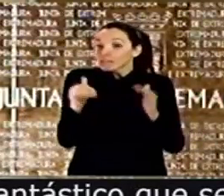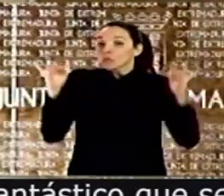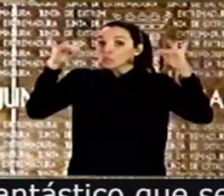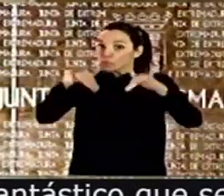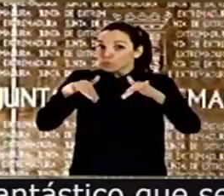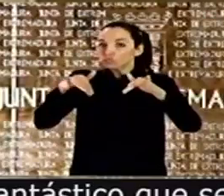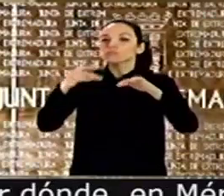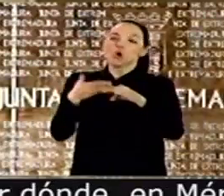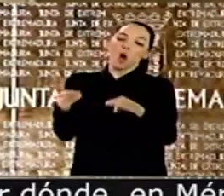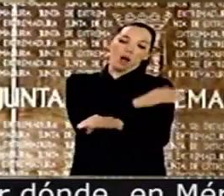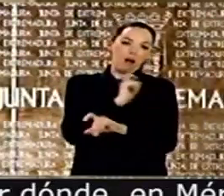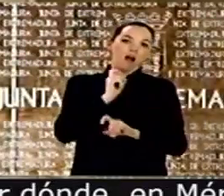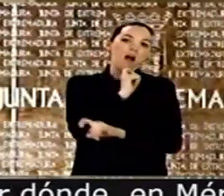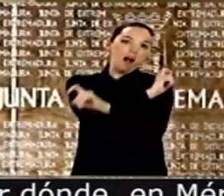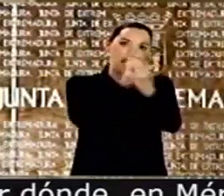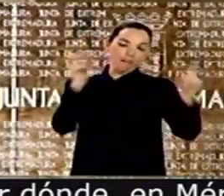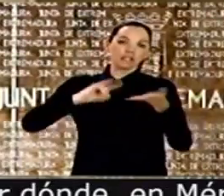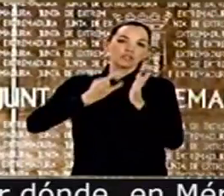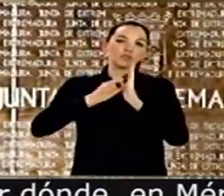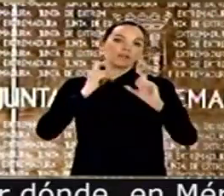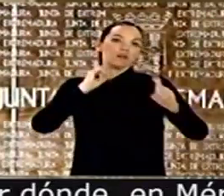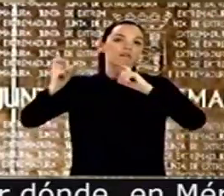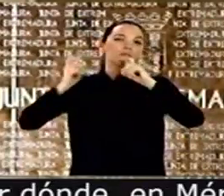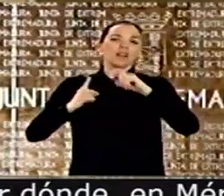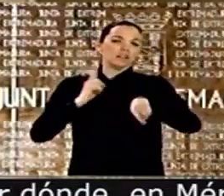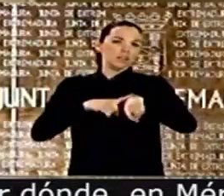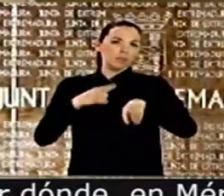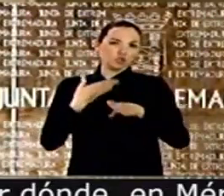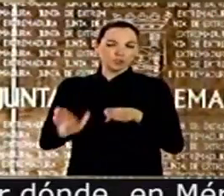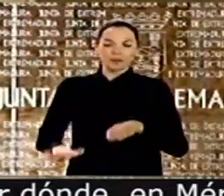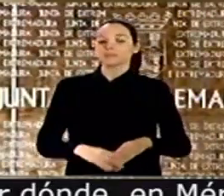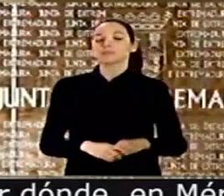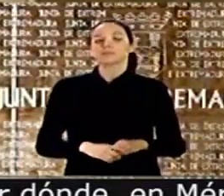avanzaremos a los medios con la antelación suficiente.